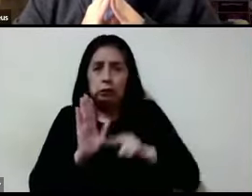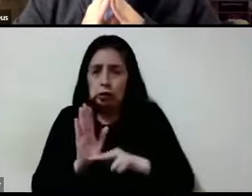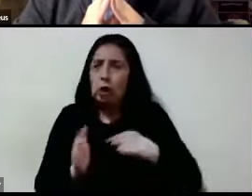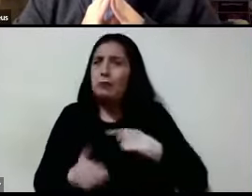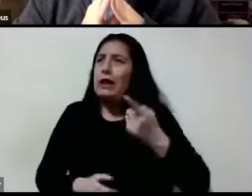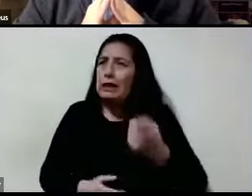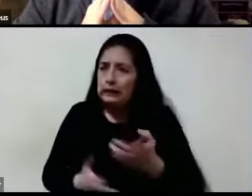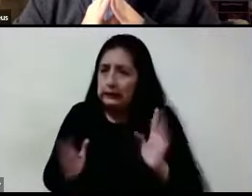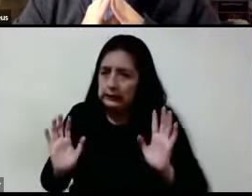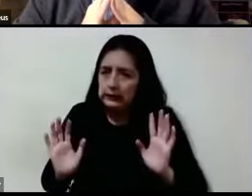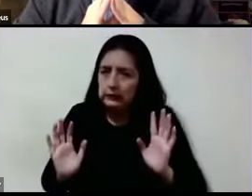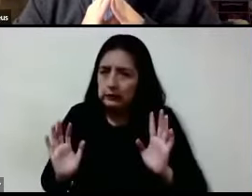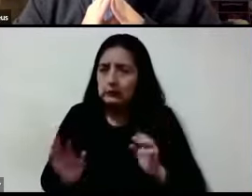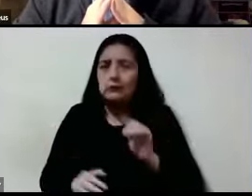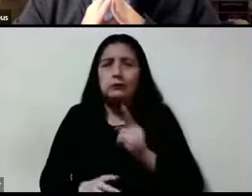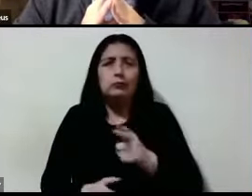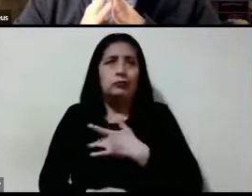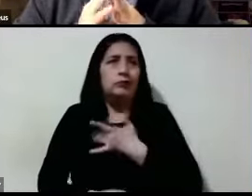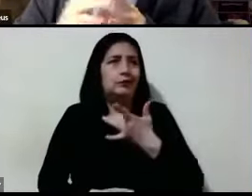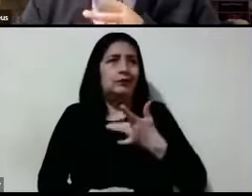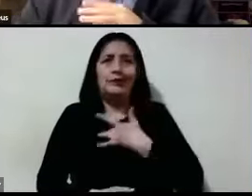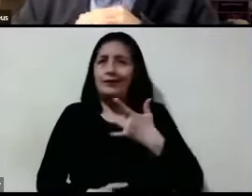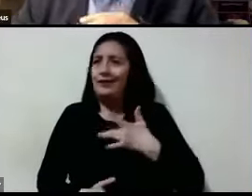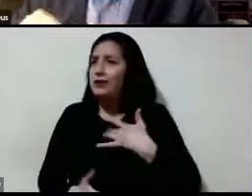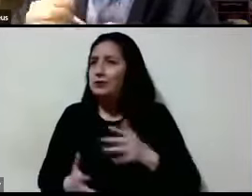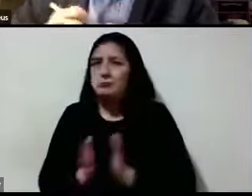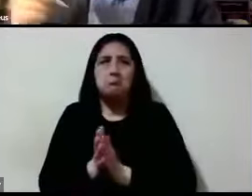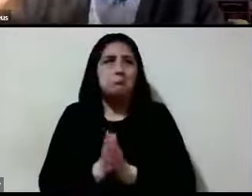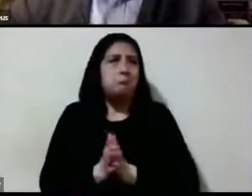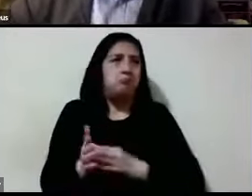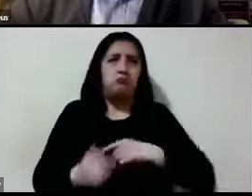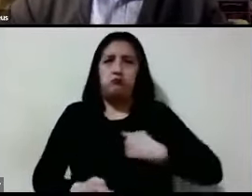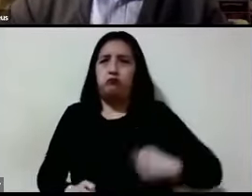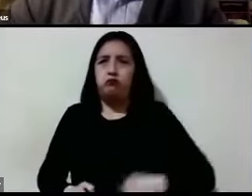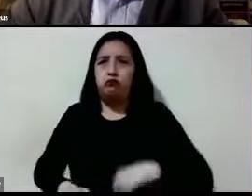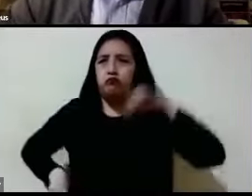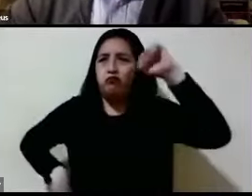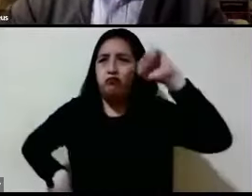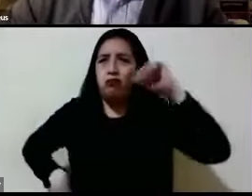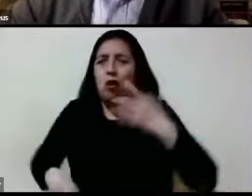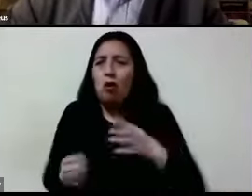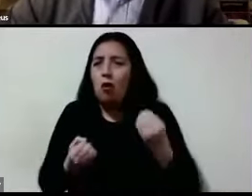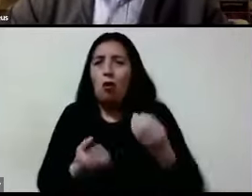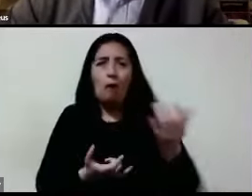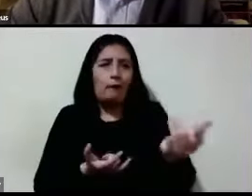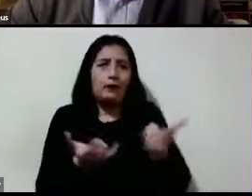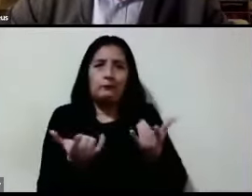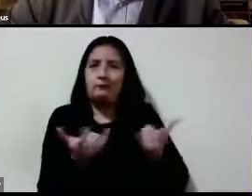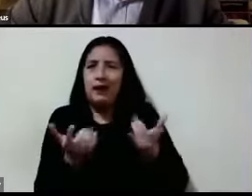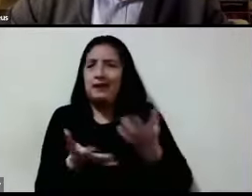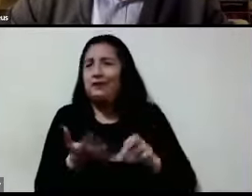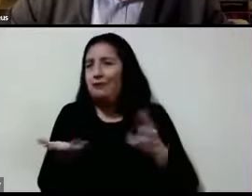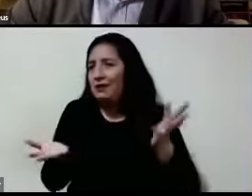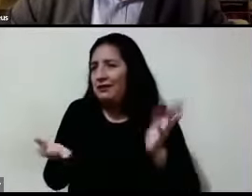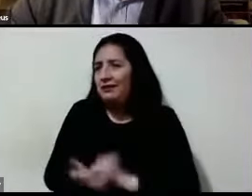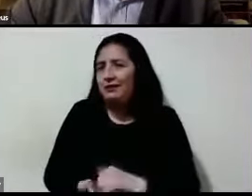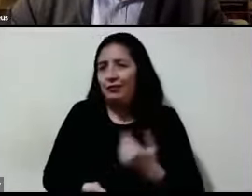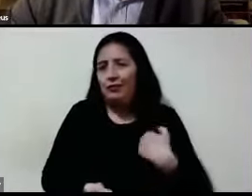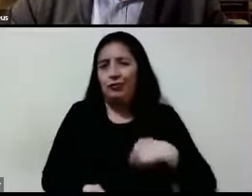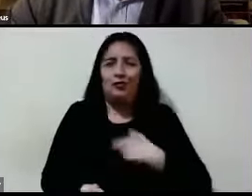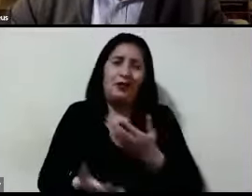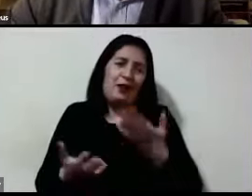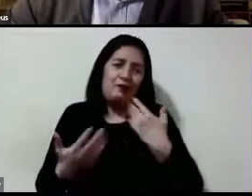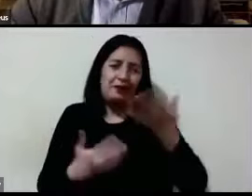la vida, se siente Superman. O ahora Spider-Man, ¿no? Que ya es más actual, ¿no? Nosotros estamos